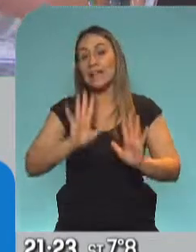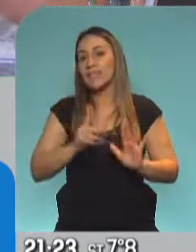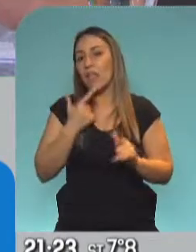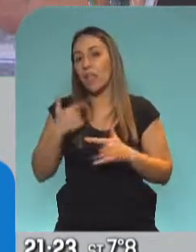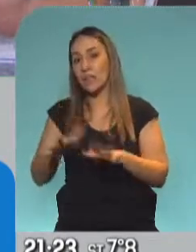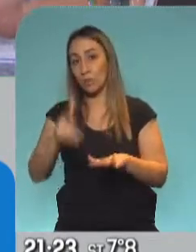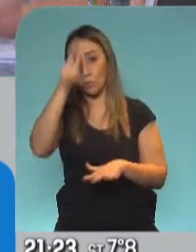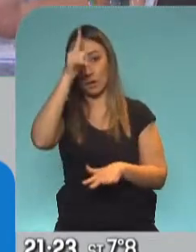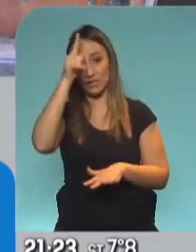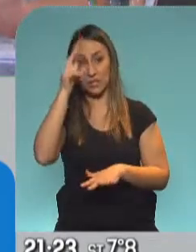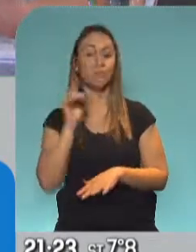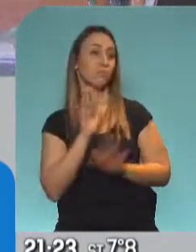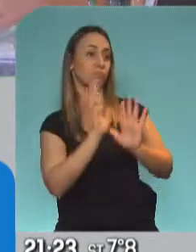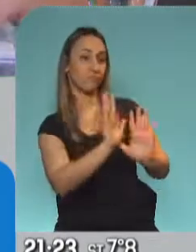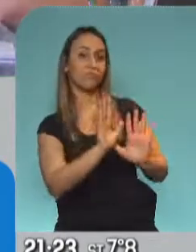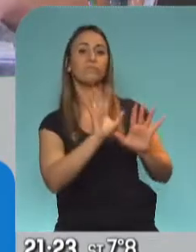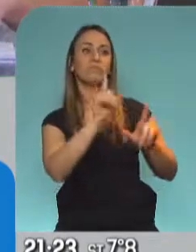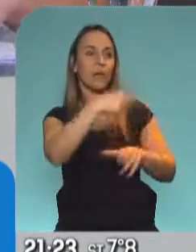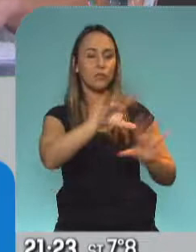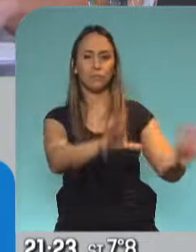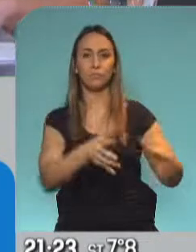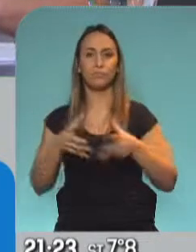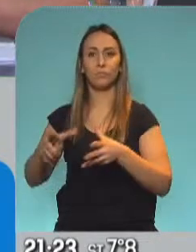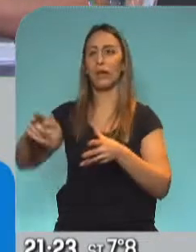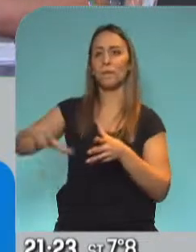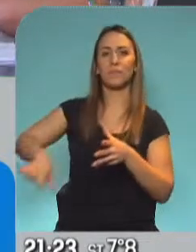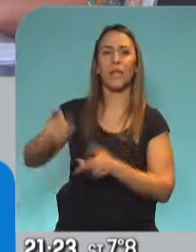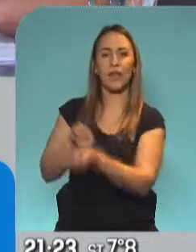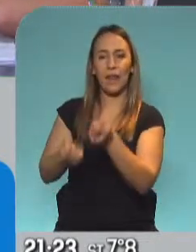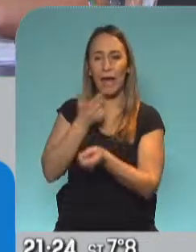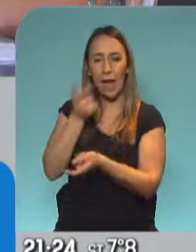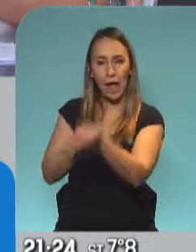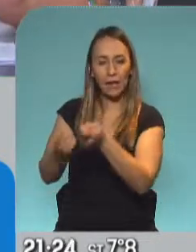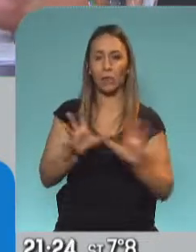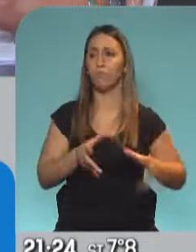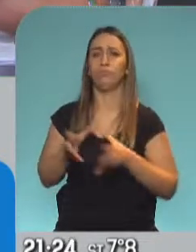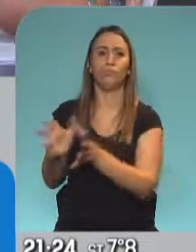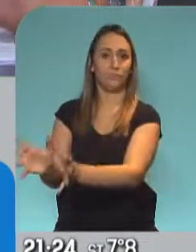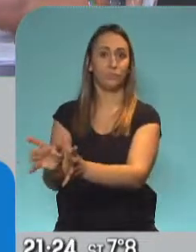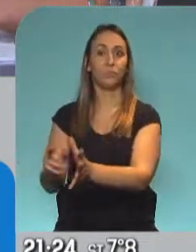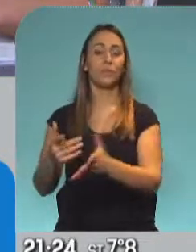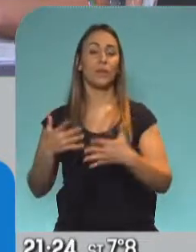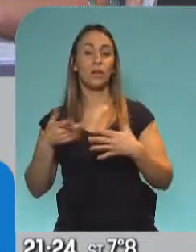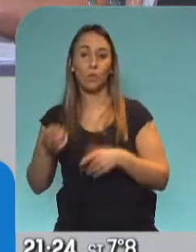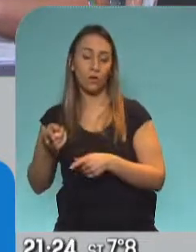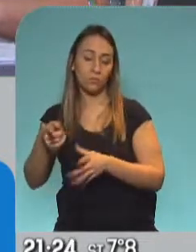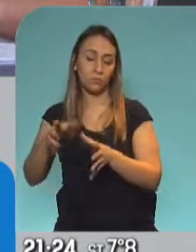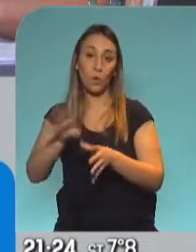que los habían entregado a un grupo narco y que sus cuerpos habían sido asesinados y que sus